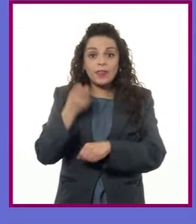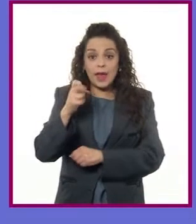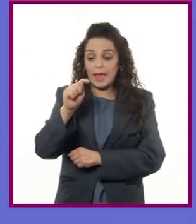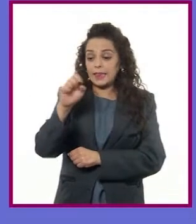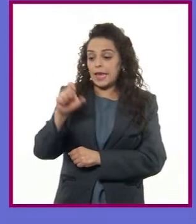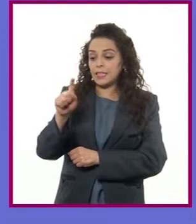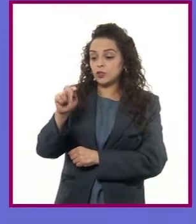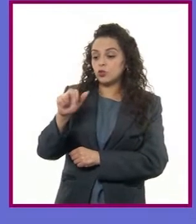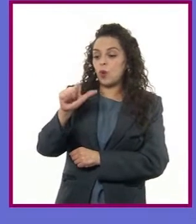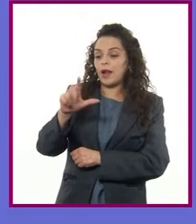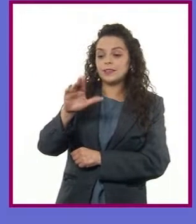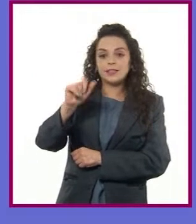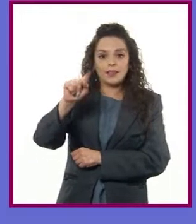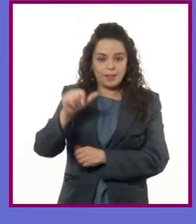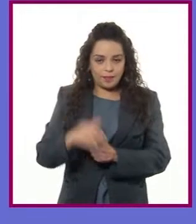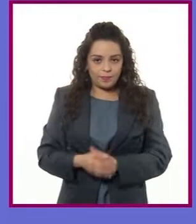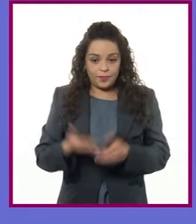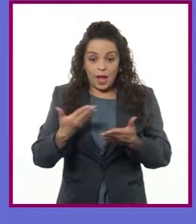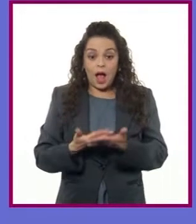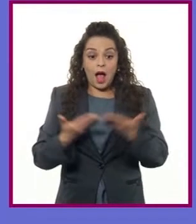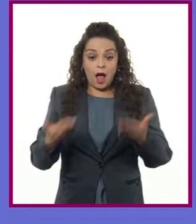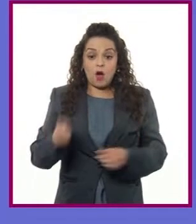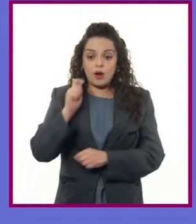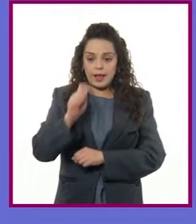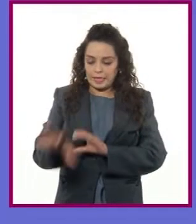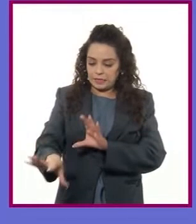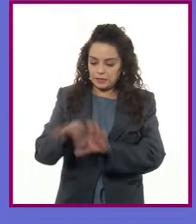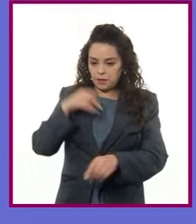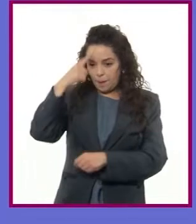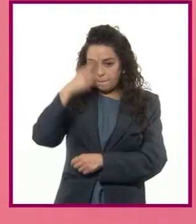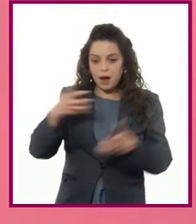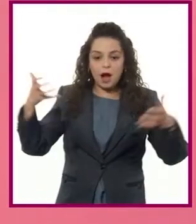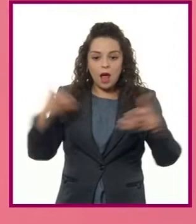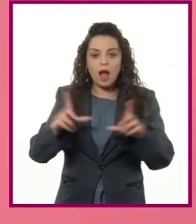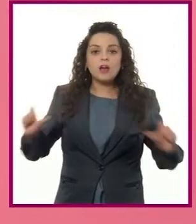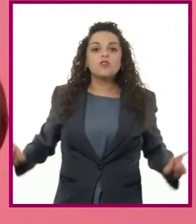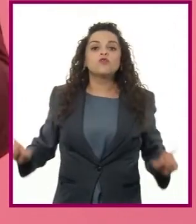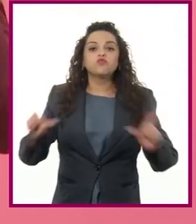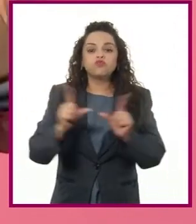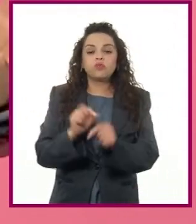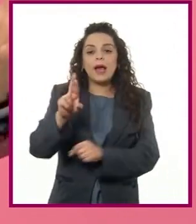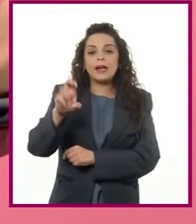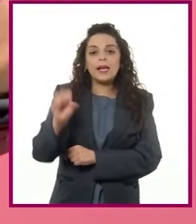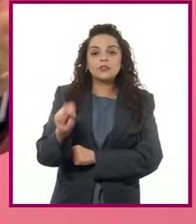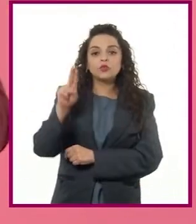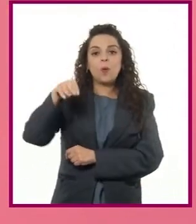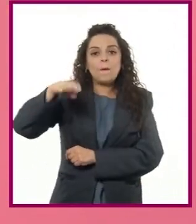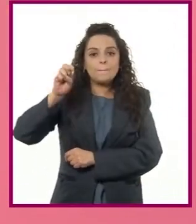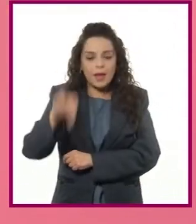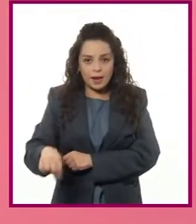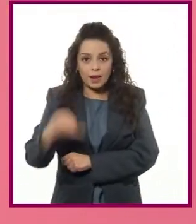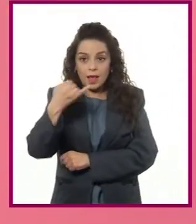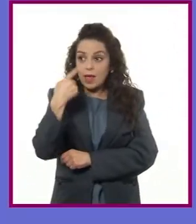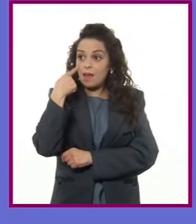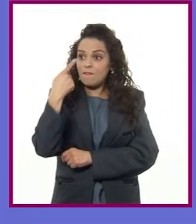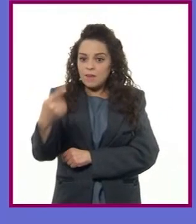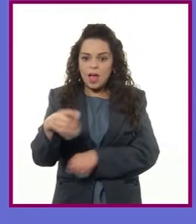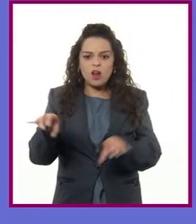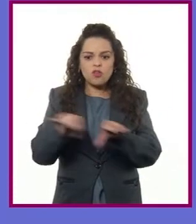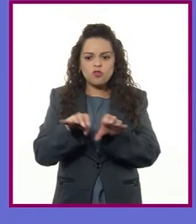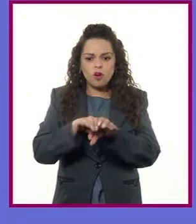Ahora, lo que haremos es retomarlas para hacer un resumen y veremos cómo se editó la última.